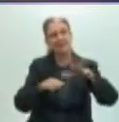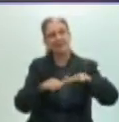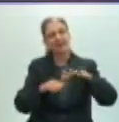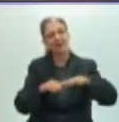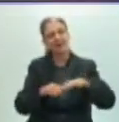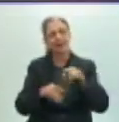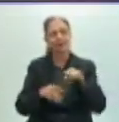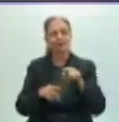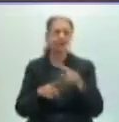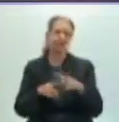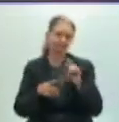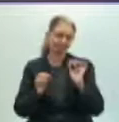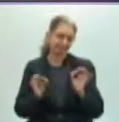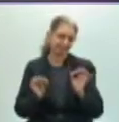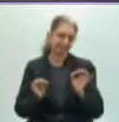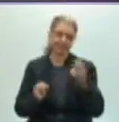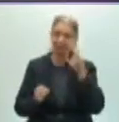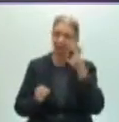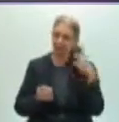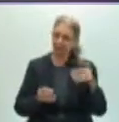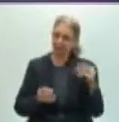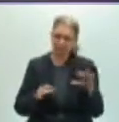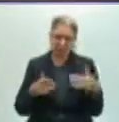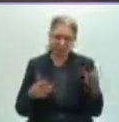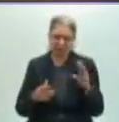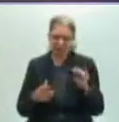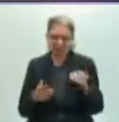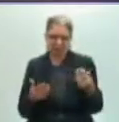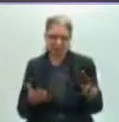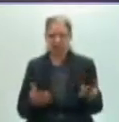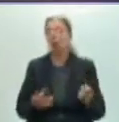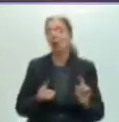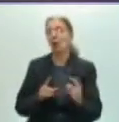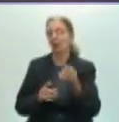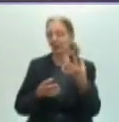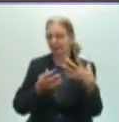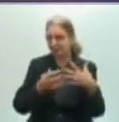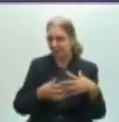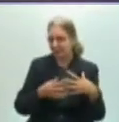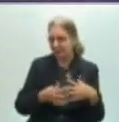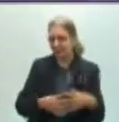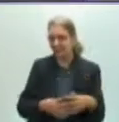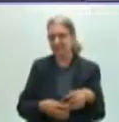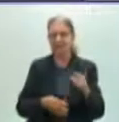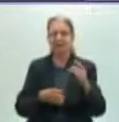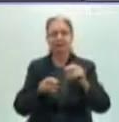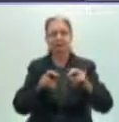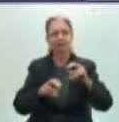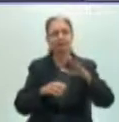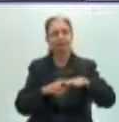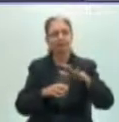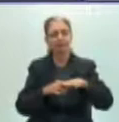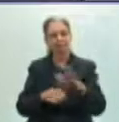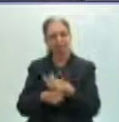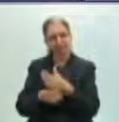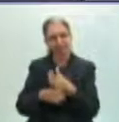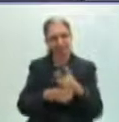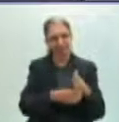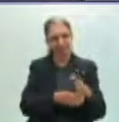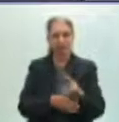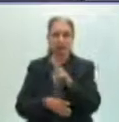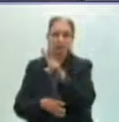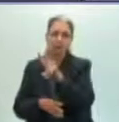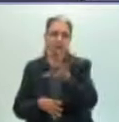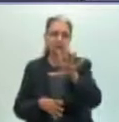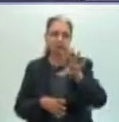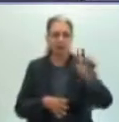mismas. Veamos qué dice el ejercicio. Una empresa de cultivos varios tiene una extensión de 250